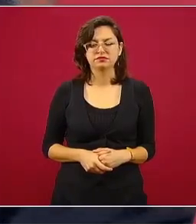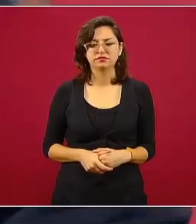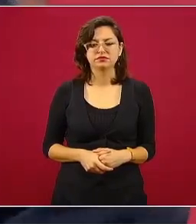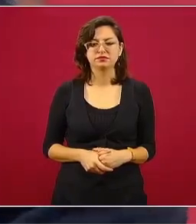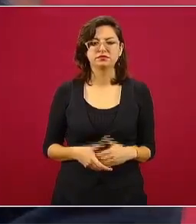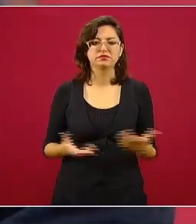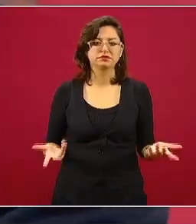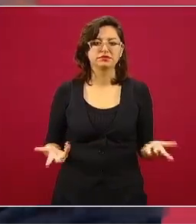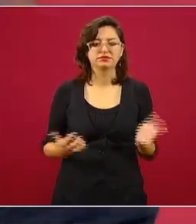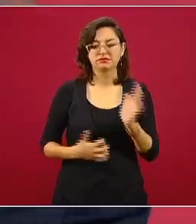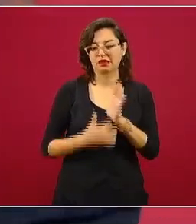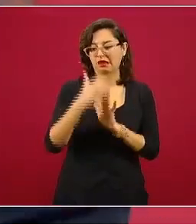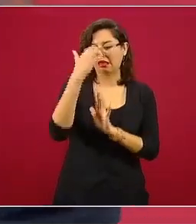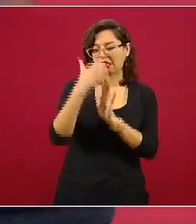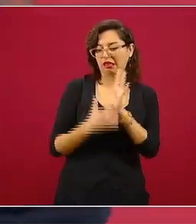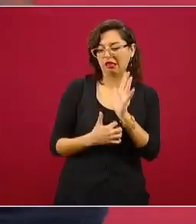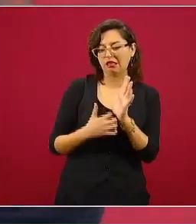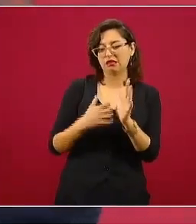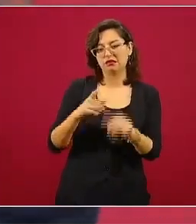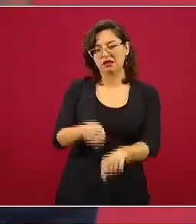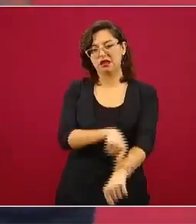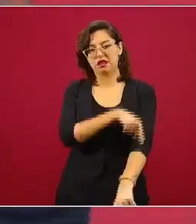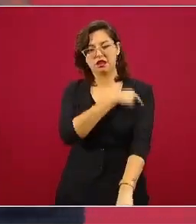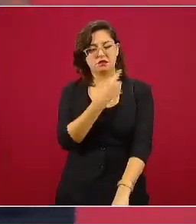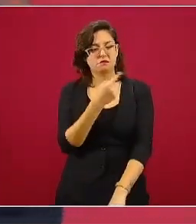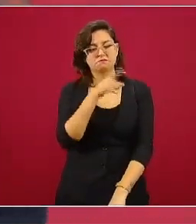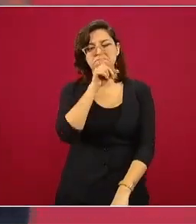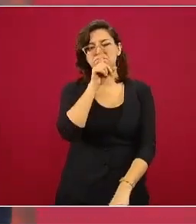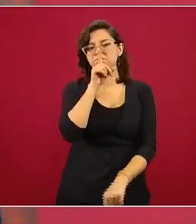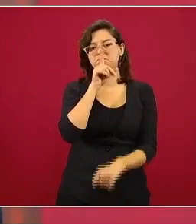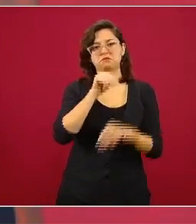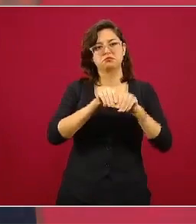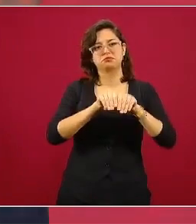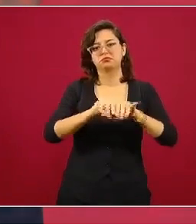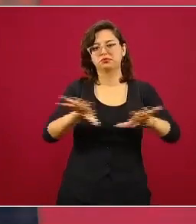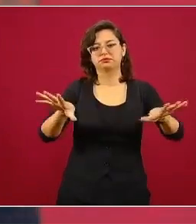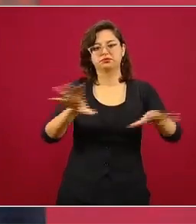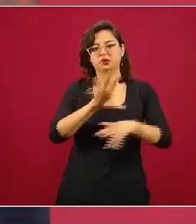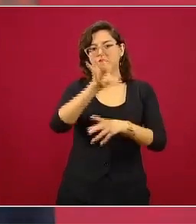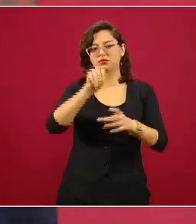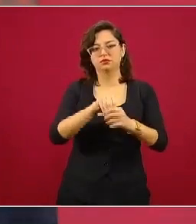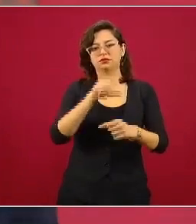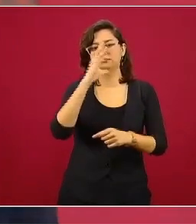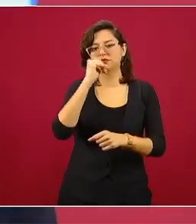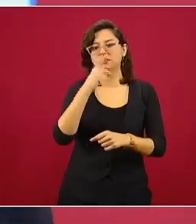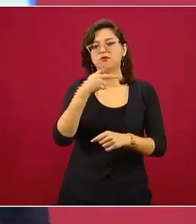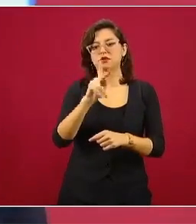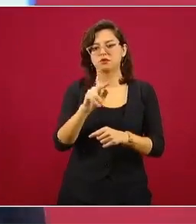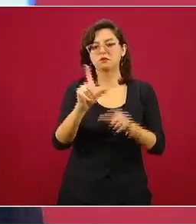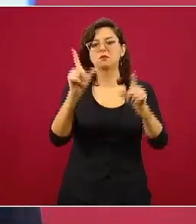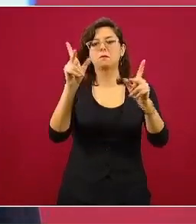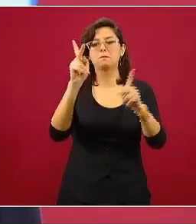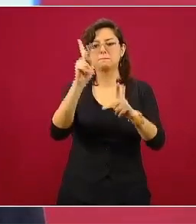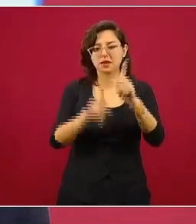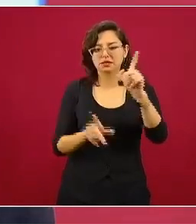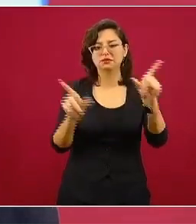síntesis, porque es extenso, no se puede publicar todo en